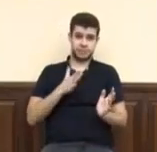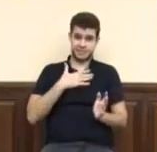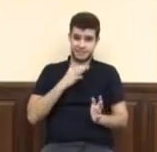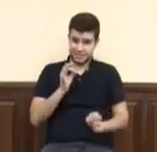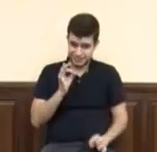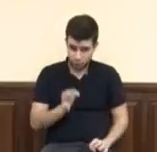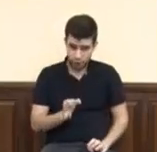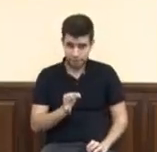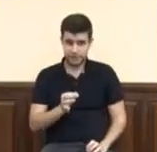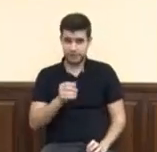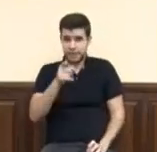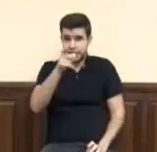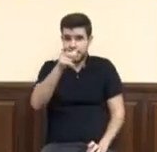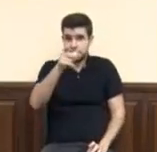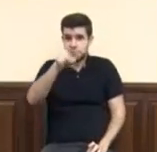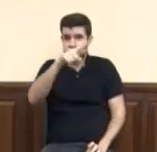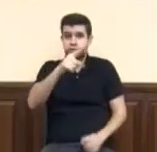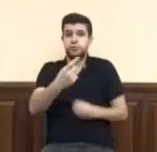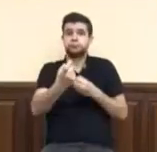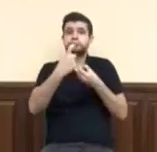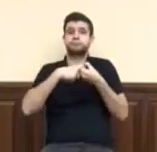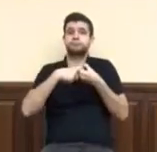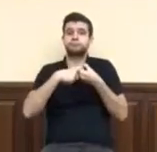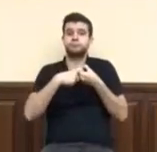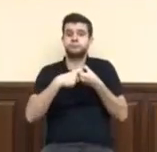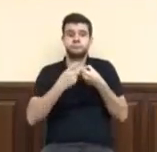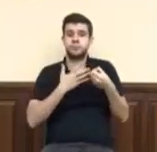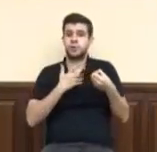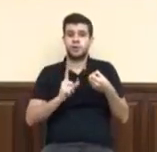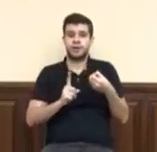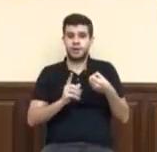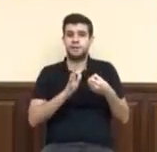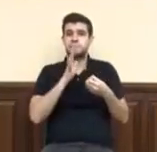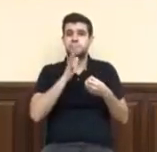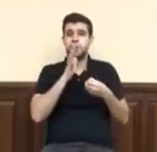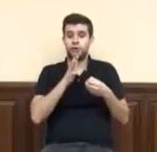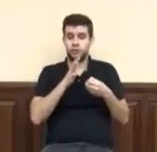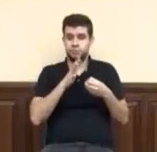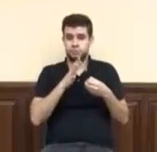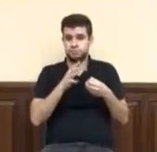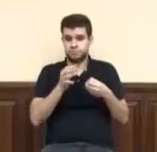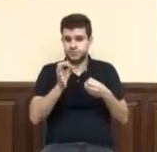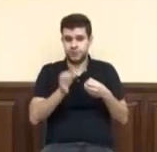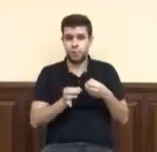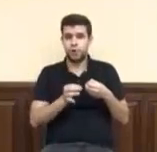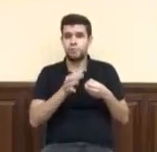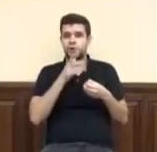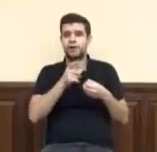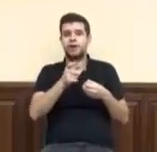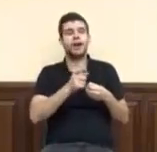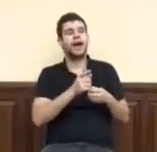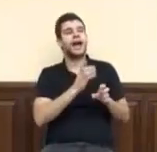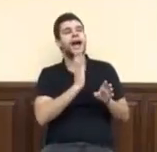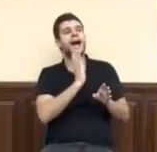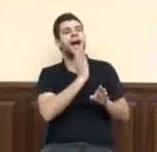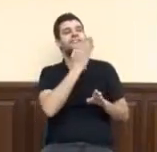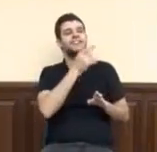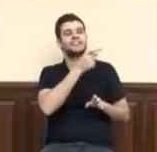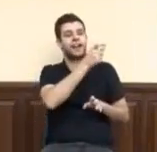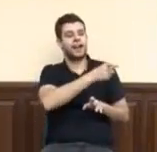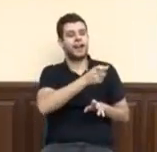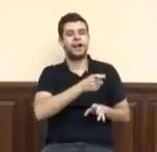Seguramente tampoco suscriben esta declaración institucional porque, claro, es que el VIH también afecta a las mujeres víctimas de